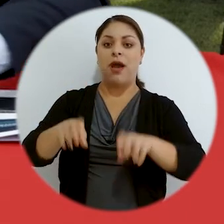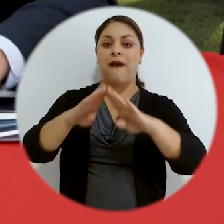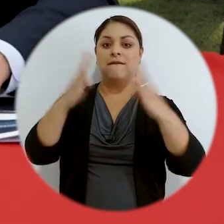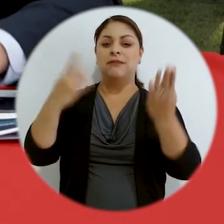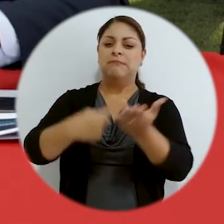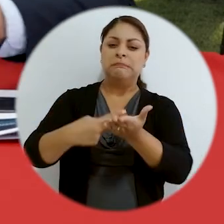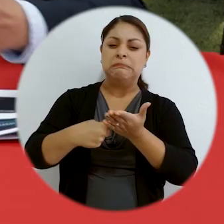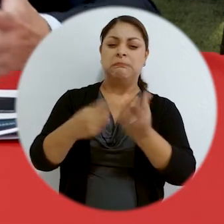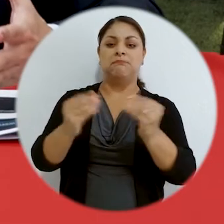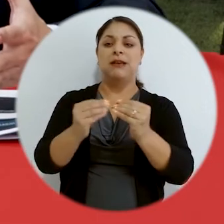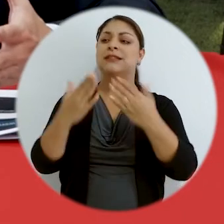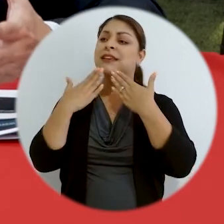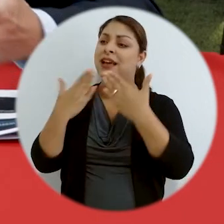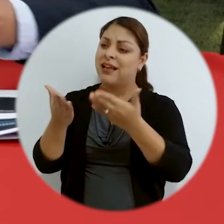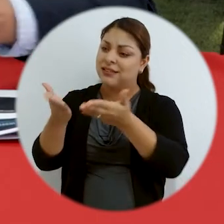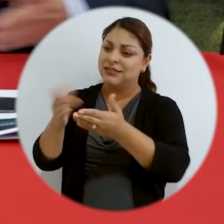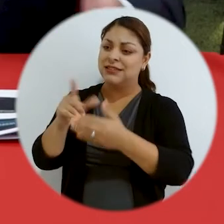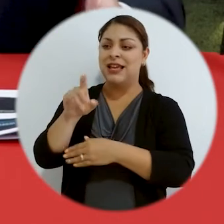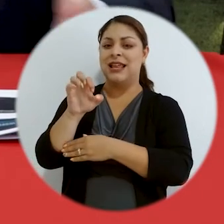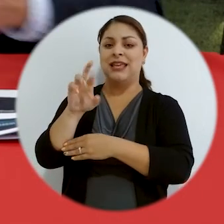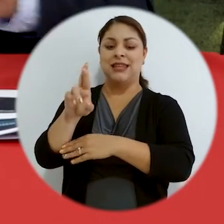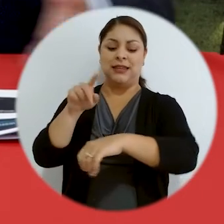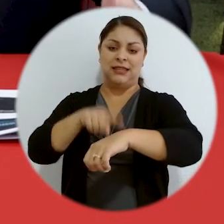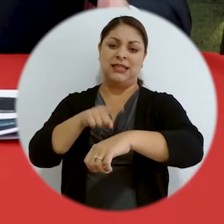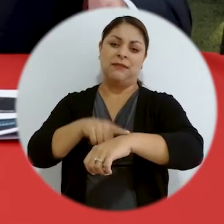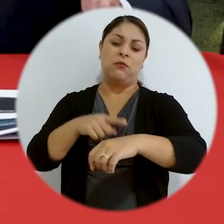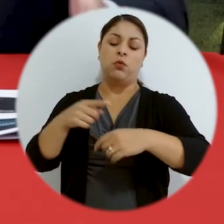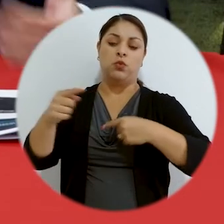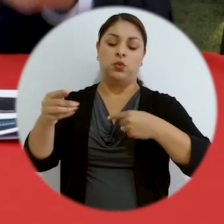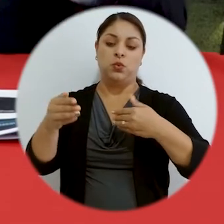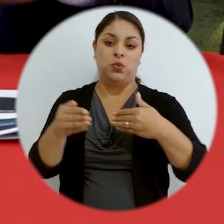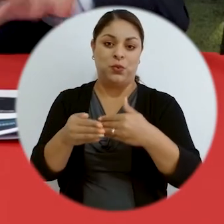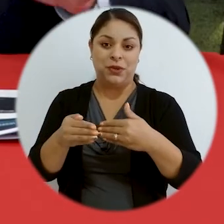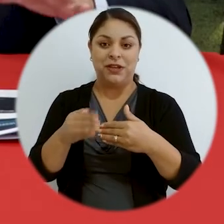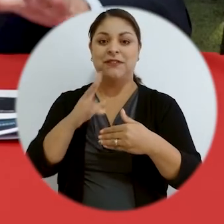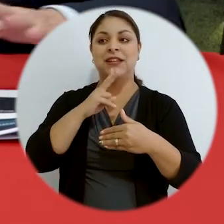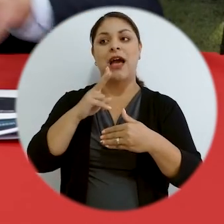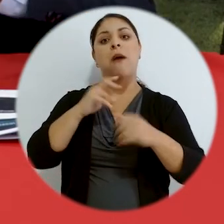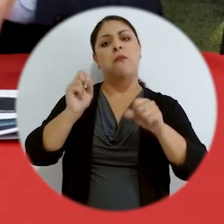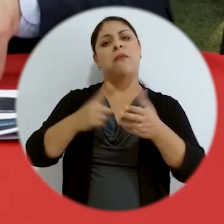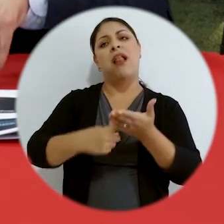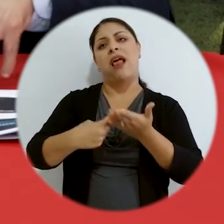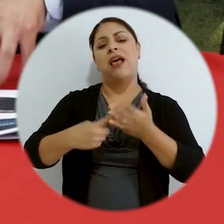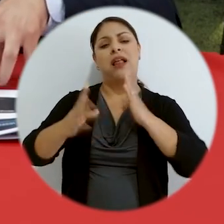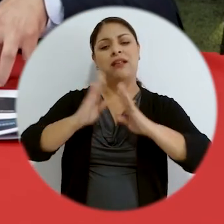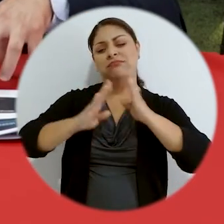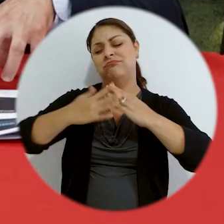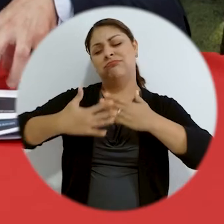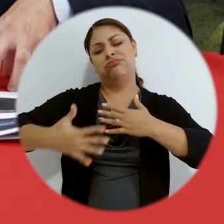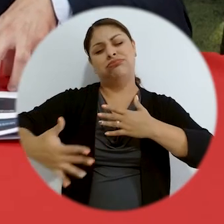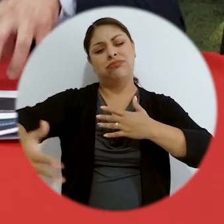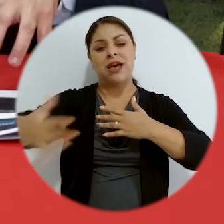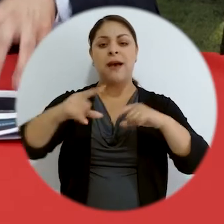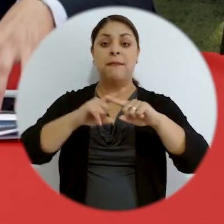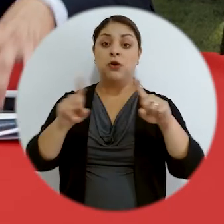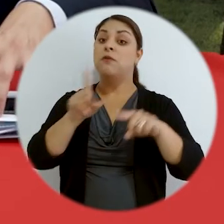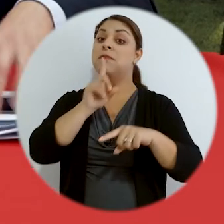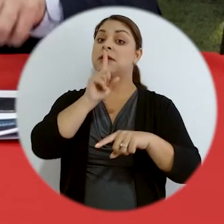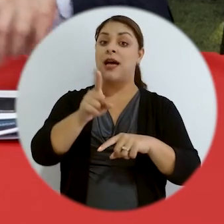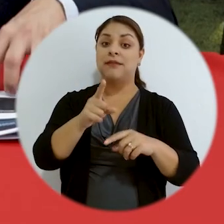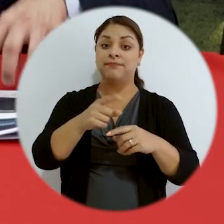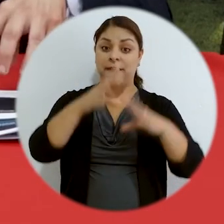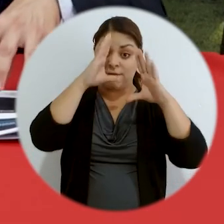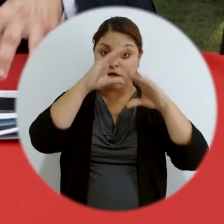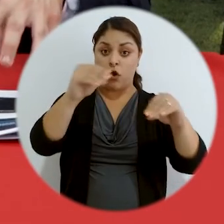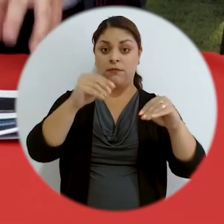esa discusión. Don Leiner, muchísimas gracias por estar con nosotros. El tiempo se nos acorta, el tema va para mucho más y no sobre el tema gota a gota. Realmente el